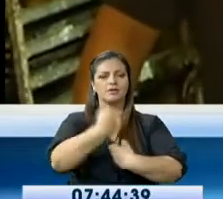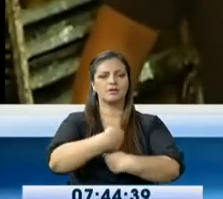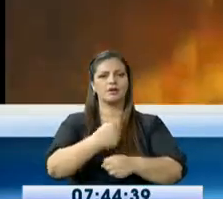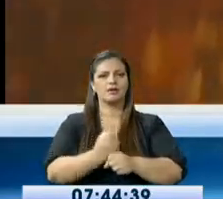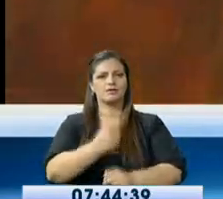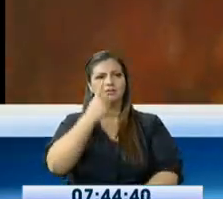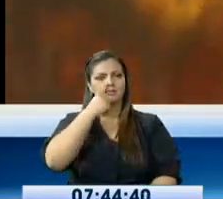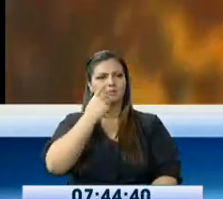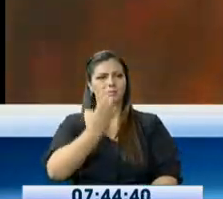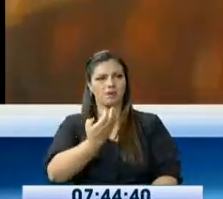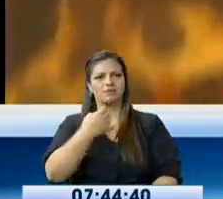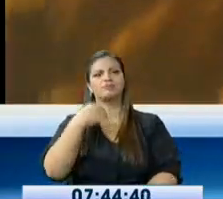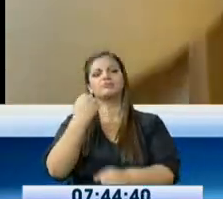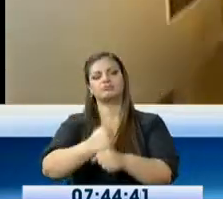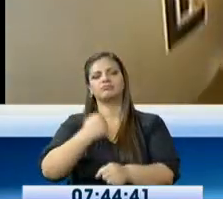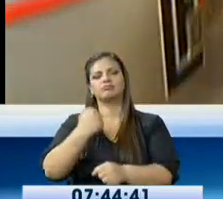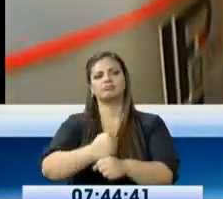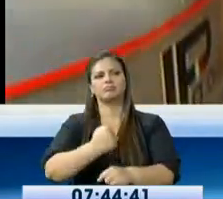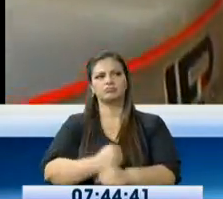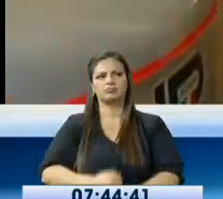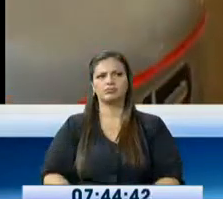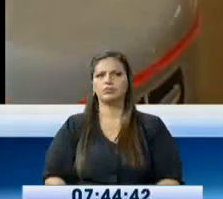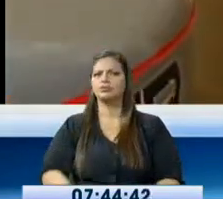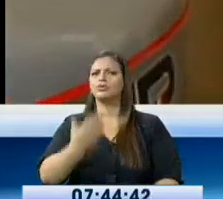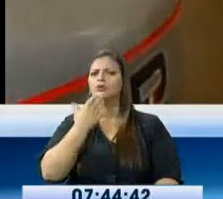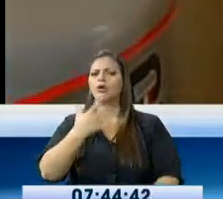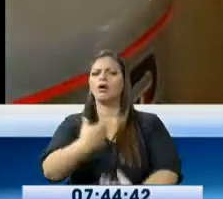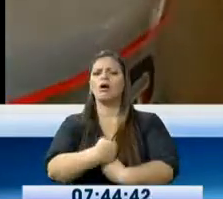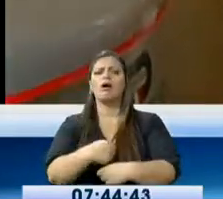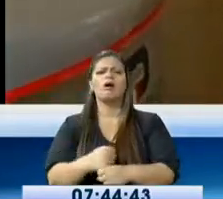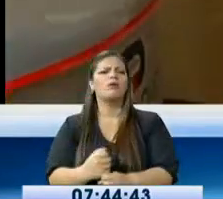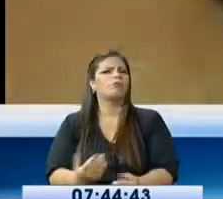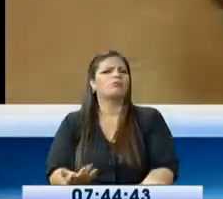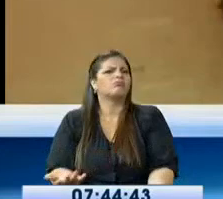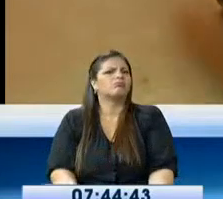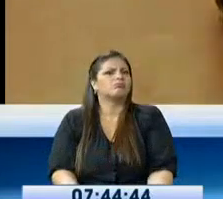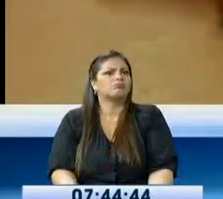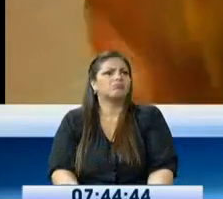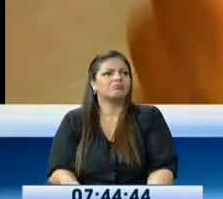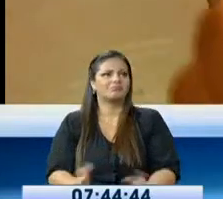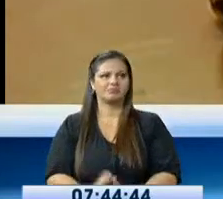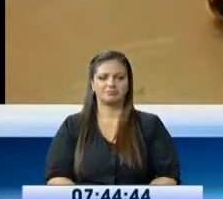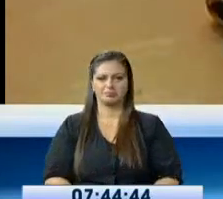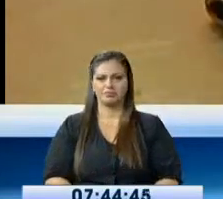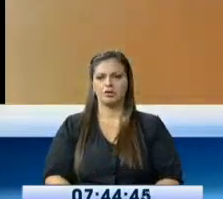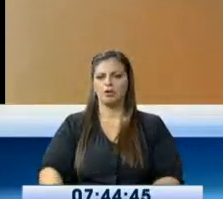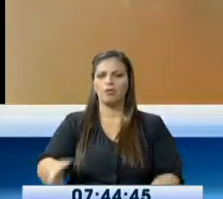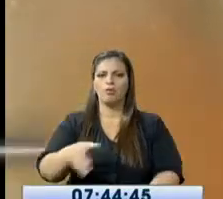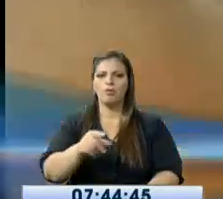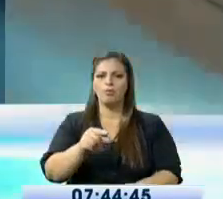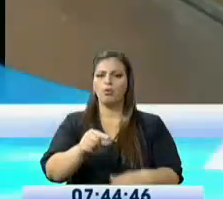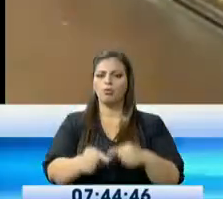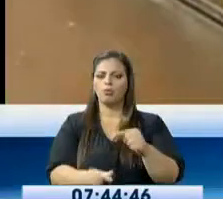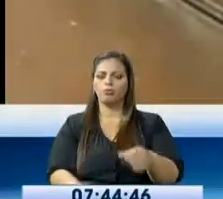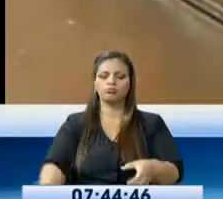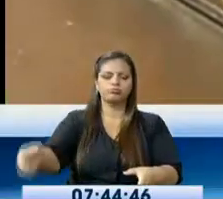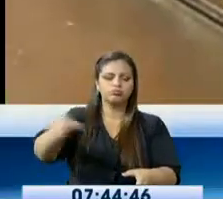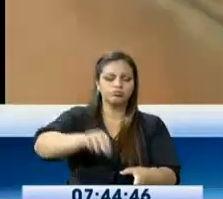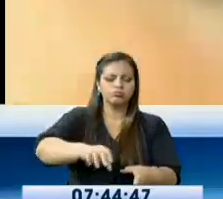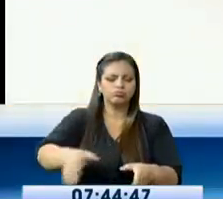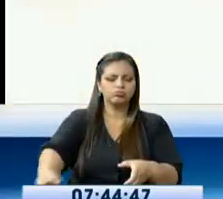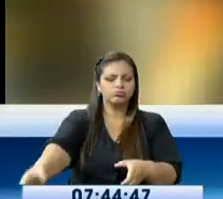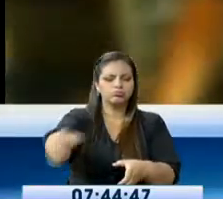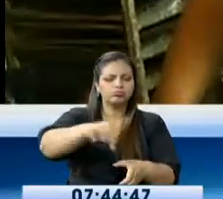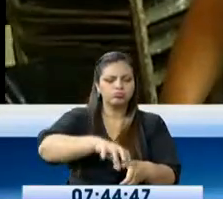especial. Y la preparación lleva su secreto. Los ingredientes deben ser mezclados poco a poco y con tiempo de